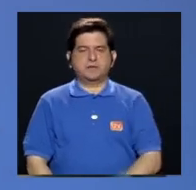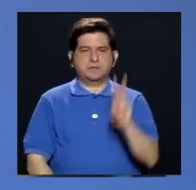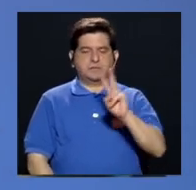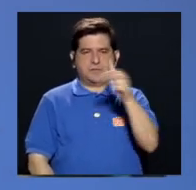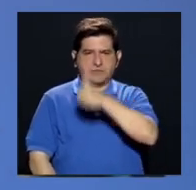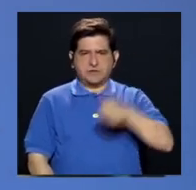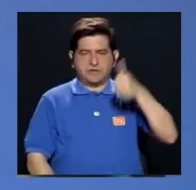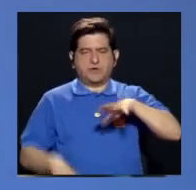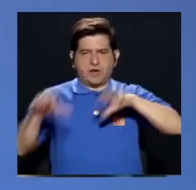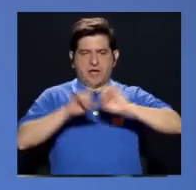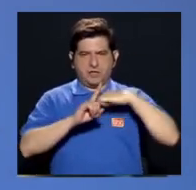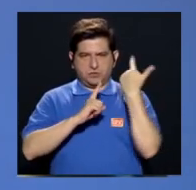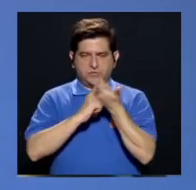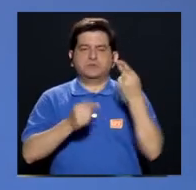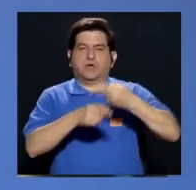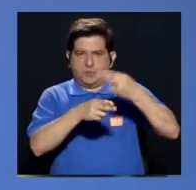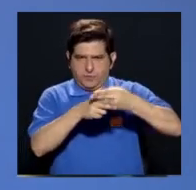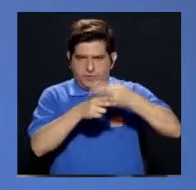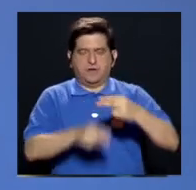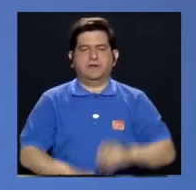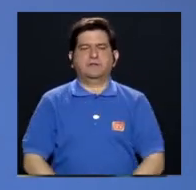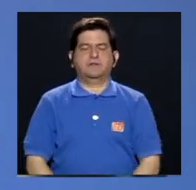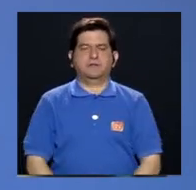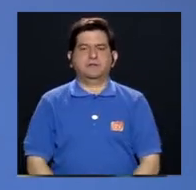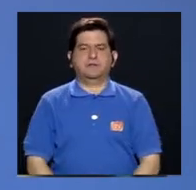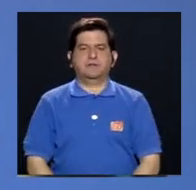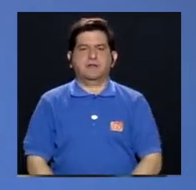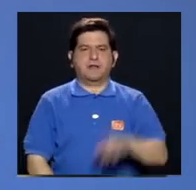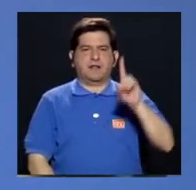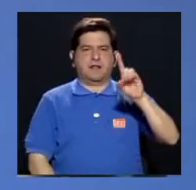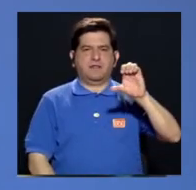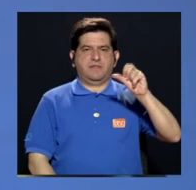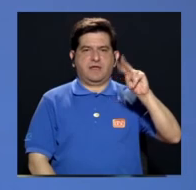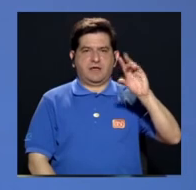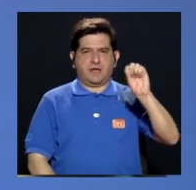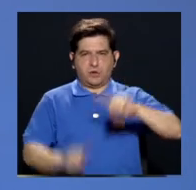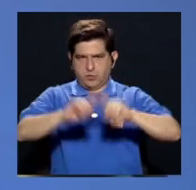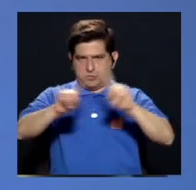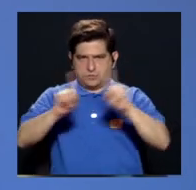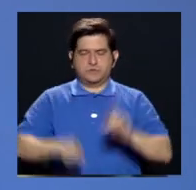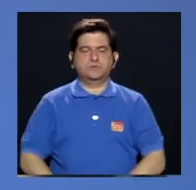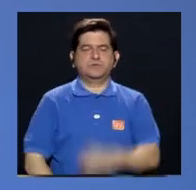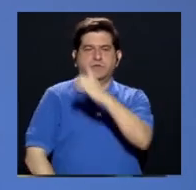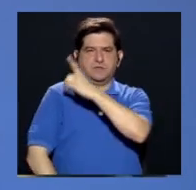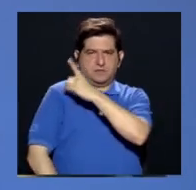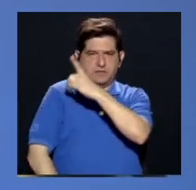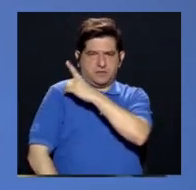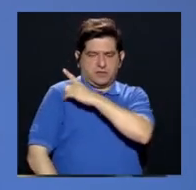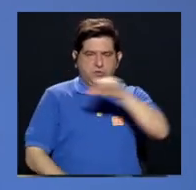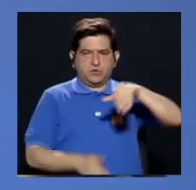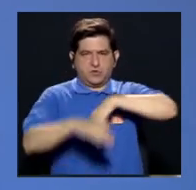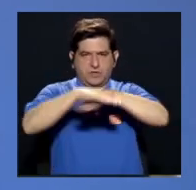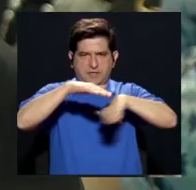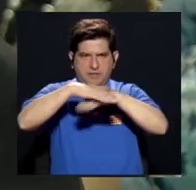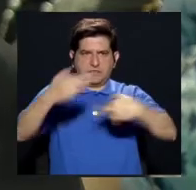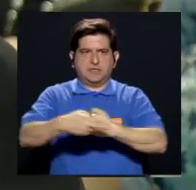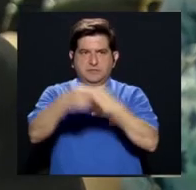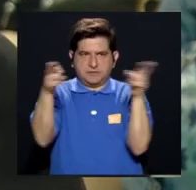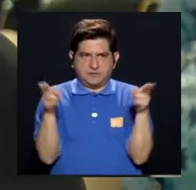vicerrectora de Acción Social designada, decanos y decanas, directores y directoras de sedes